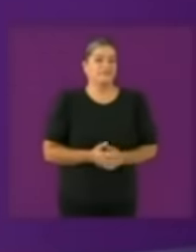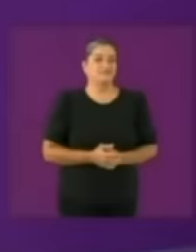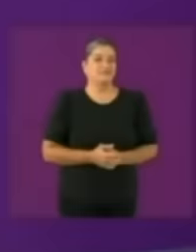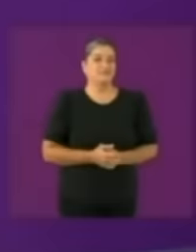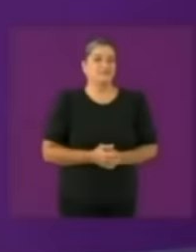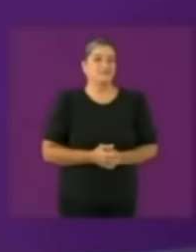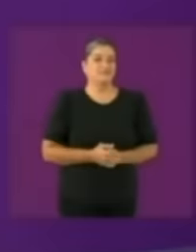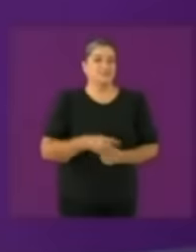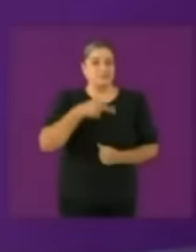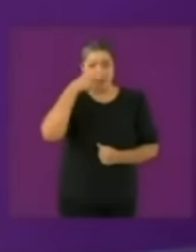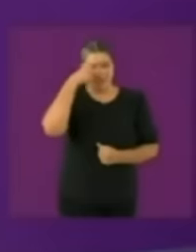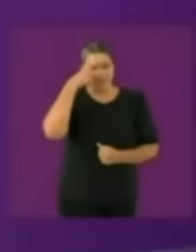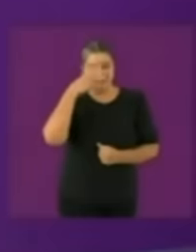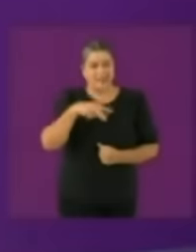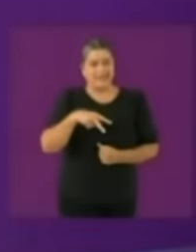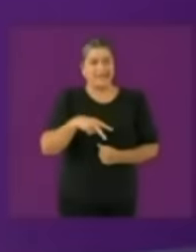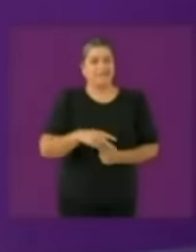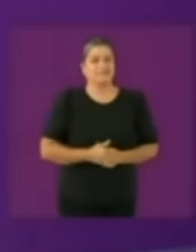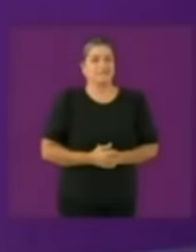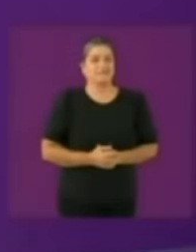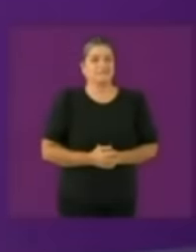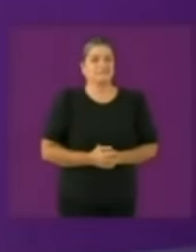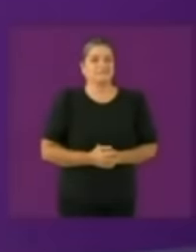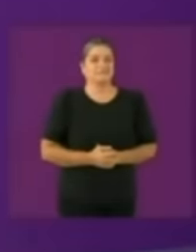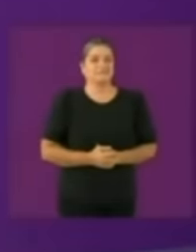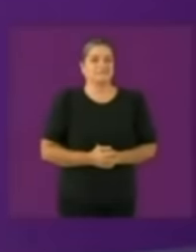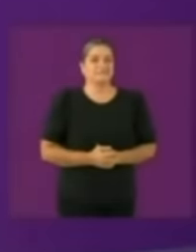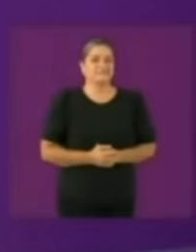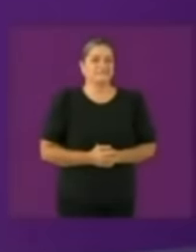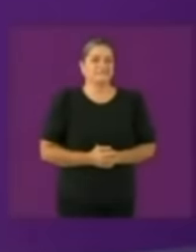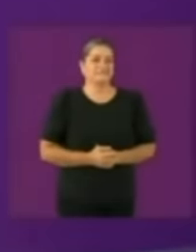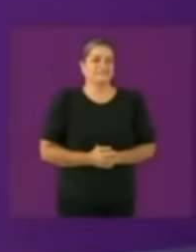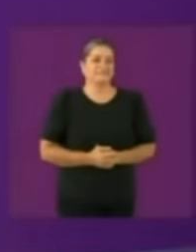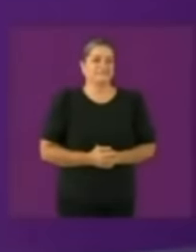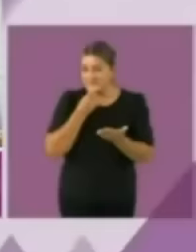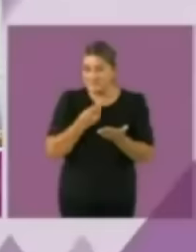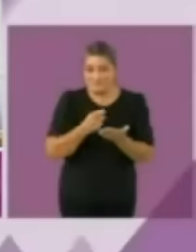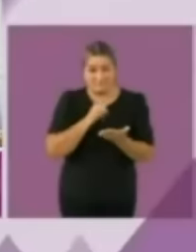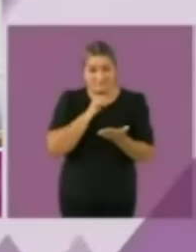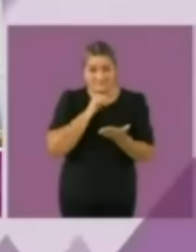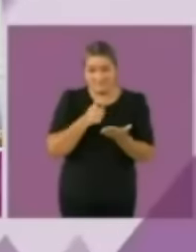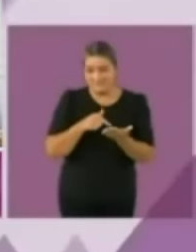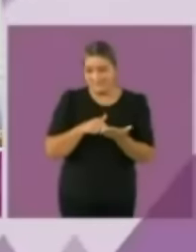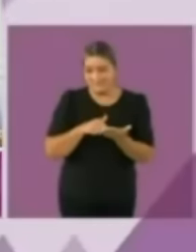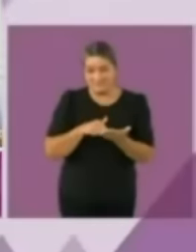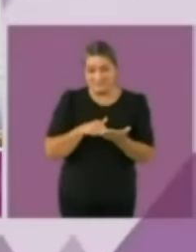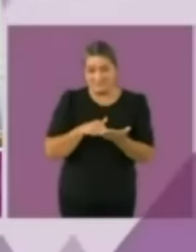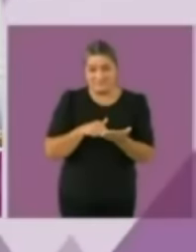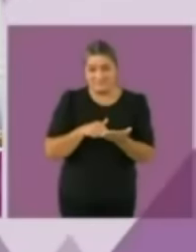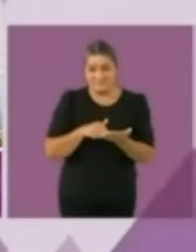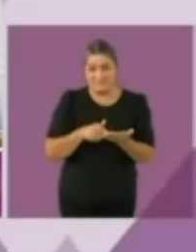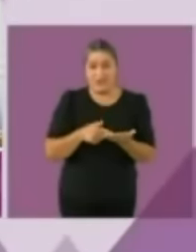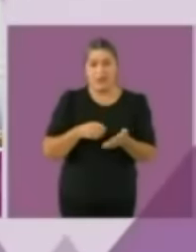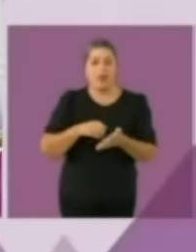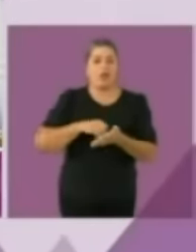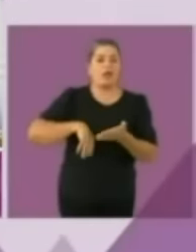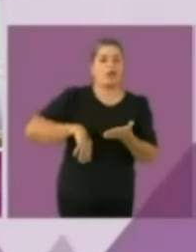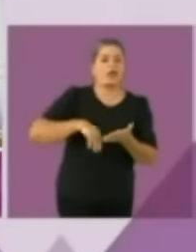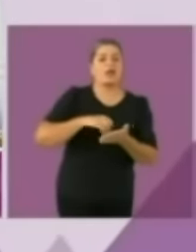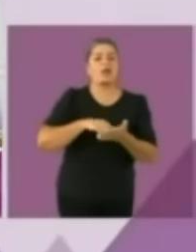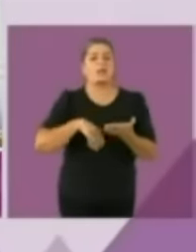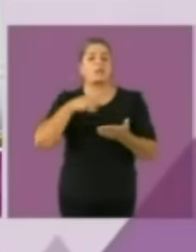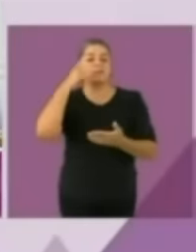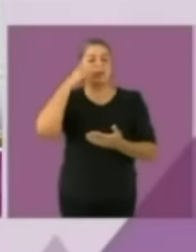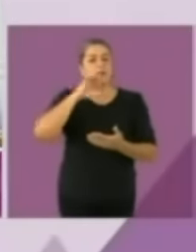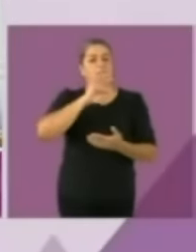políticamente correctos, hombre. Para que haya una tercera persona ahí. Yo creo que hoy, más que nunca, está muy claro que se